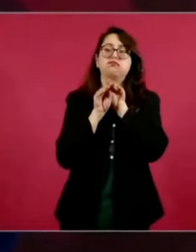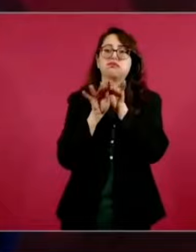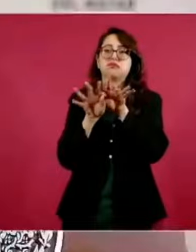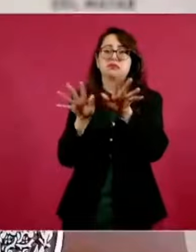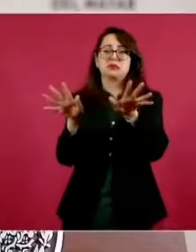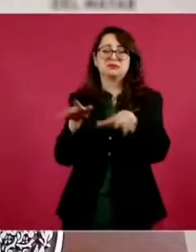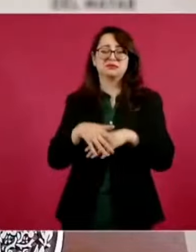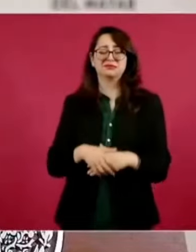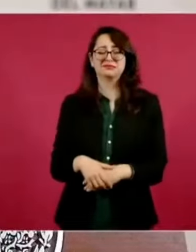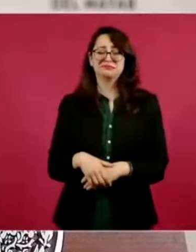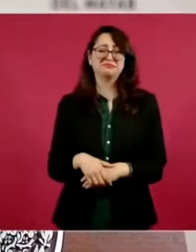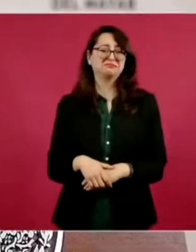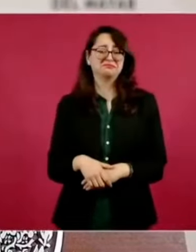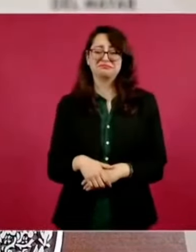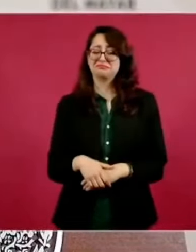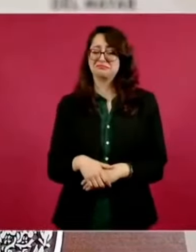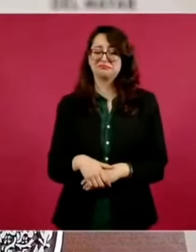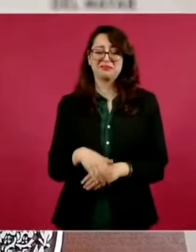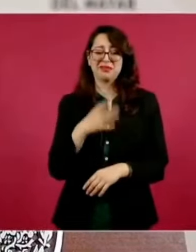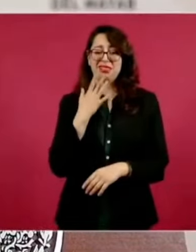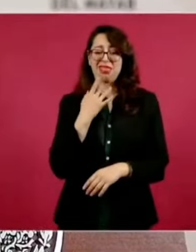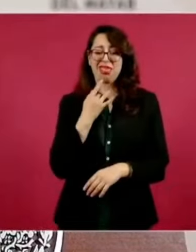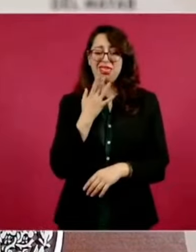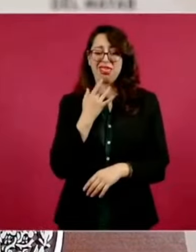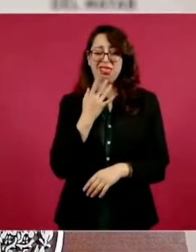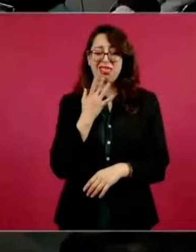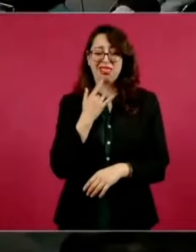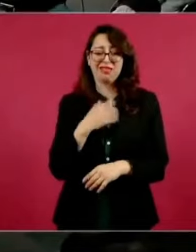Nada. La semana pasada